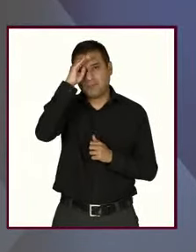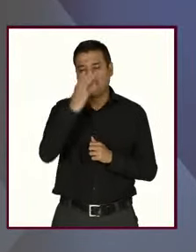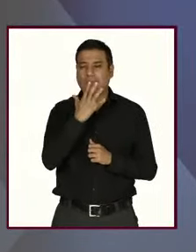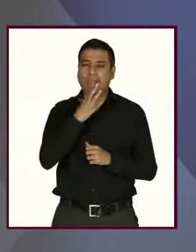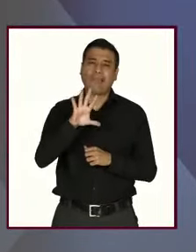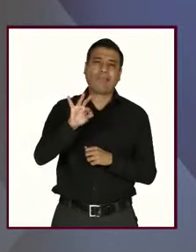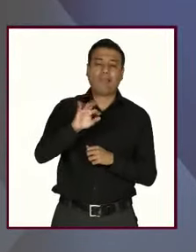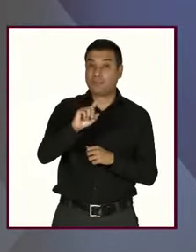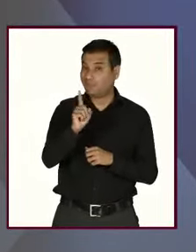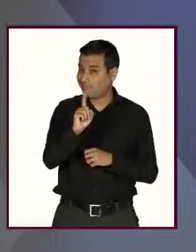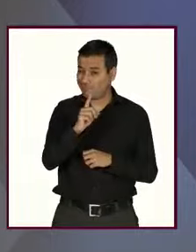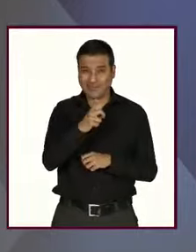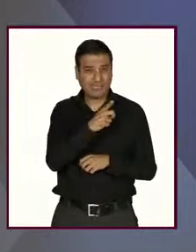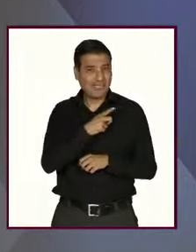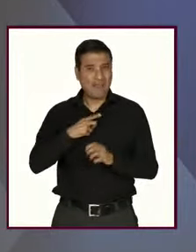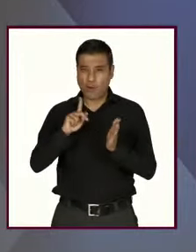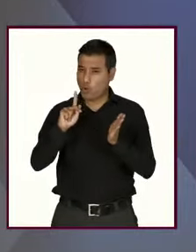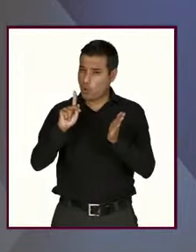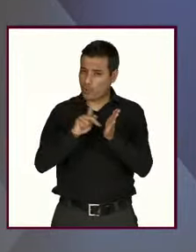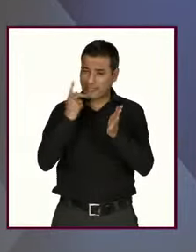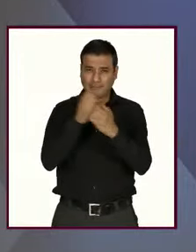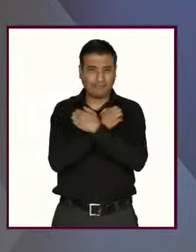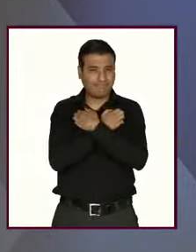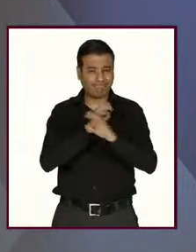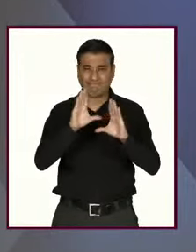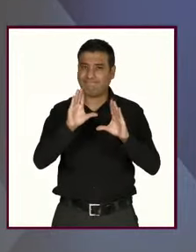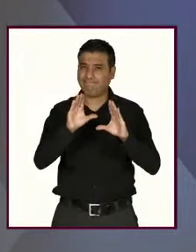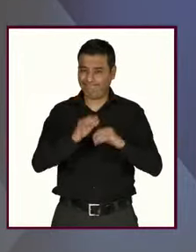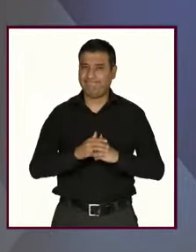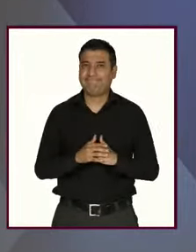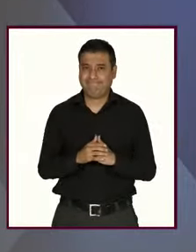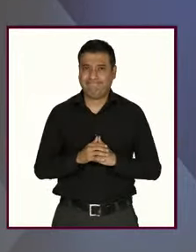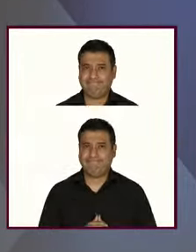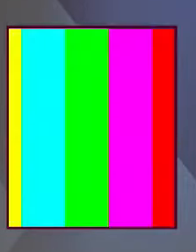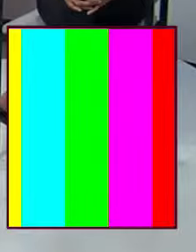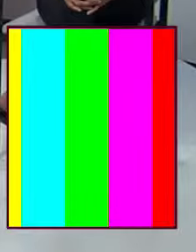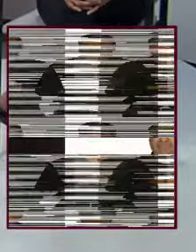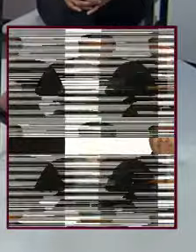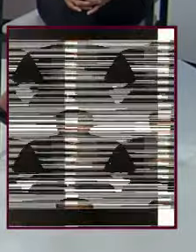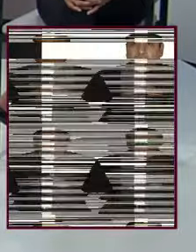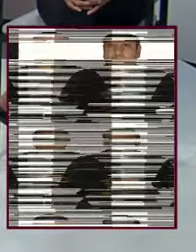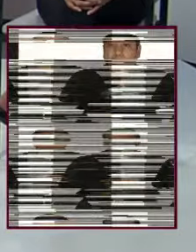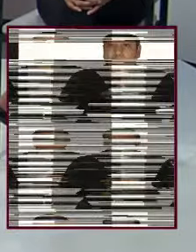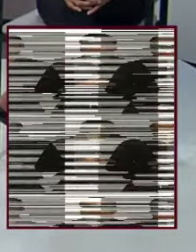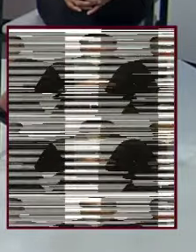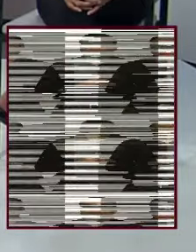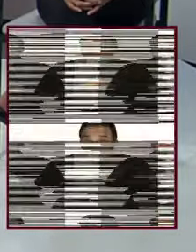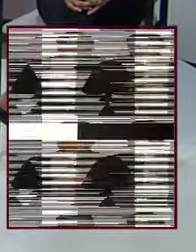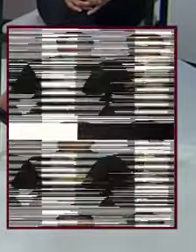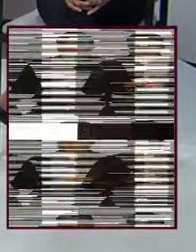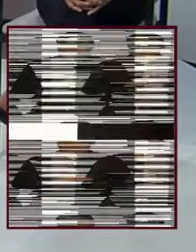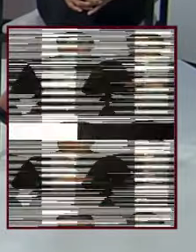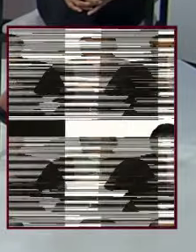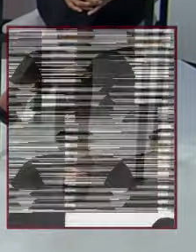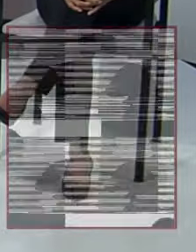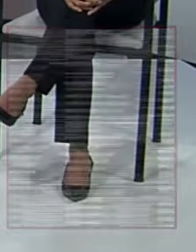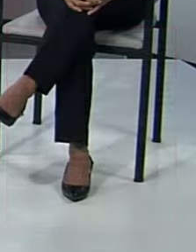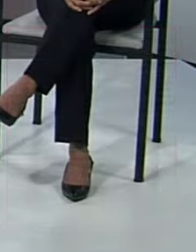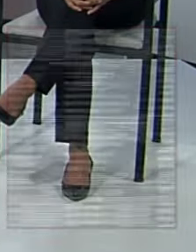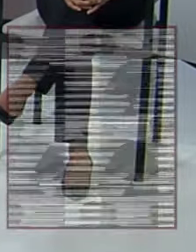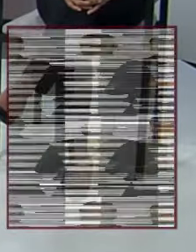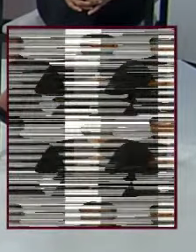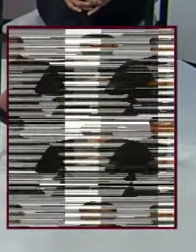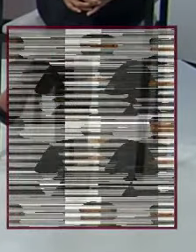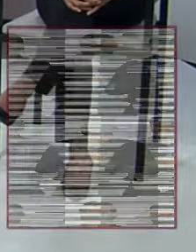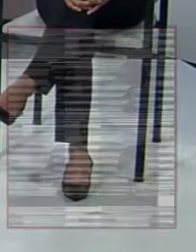hay que empezar a reeducarnos en ese aspecto ¿Se puede imitar lo que se ve en casa? Se imita lo que se ve en